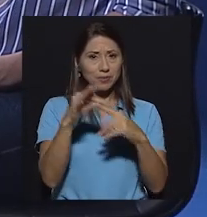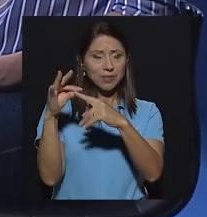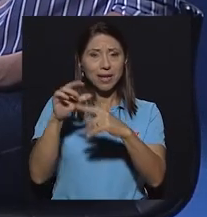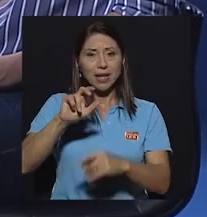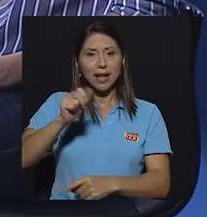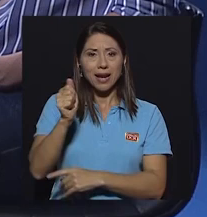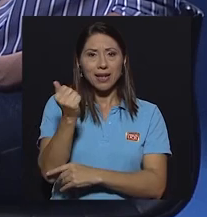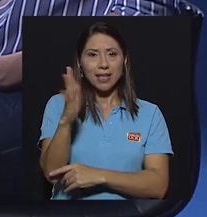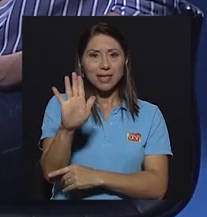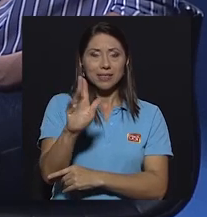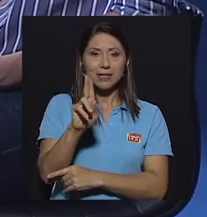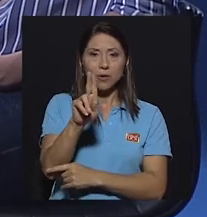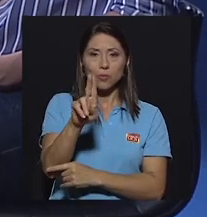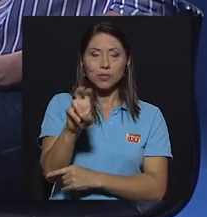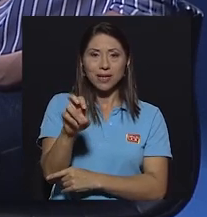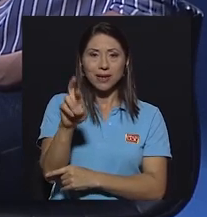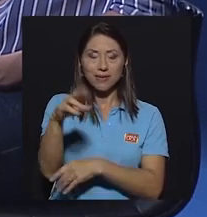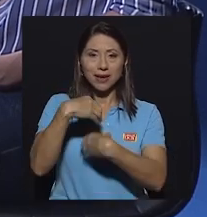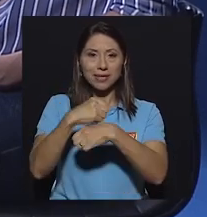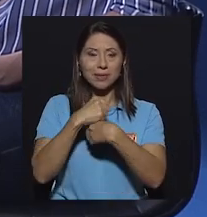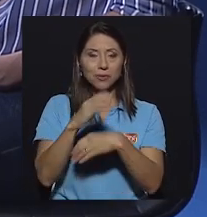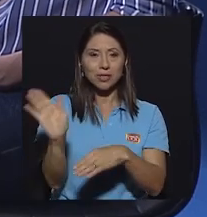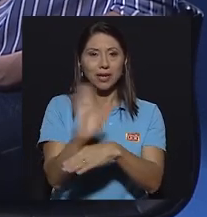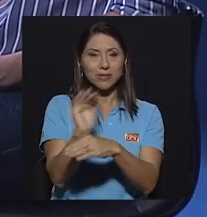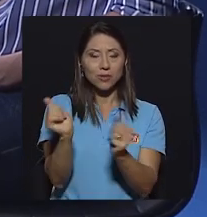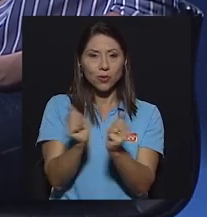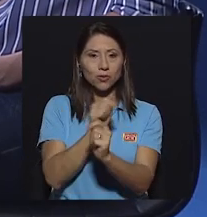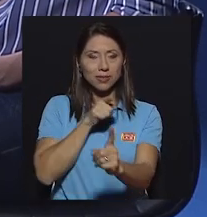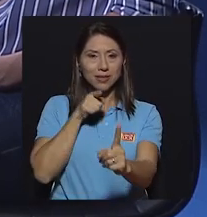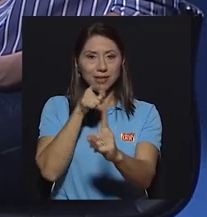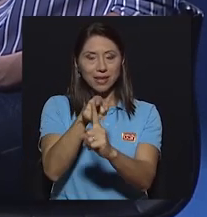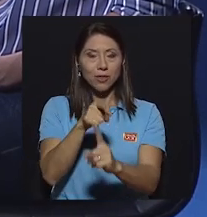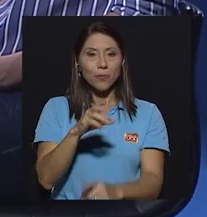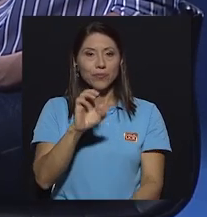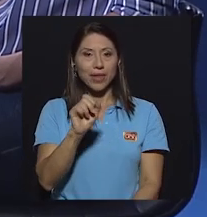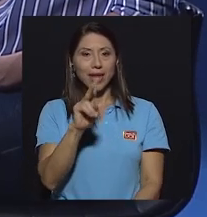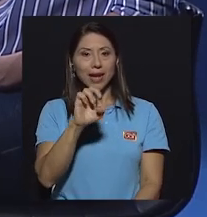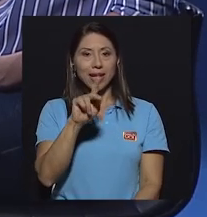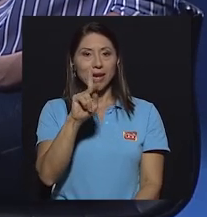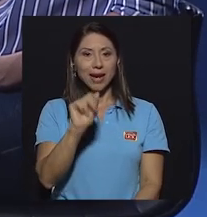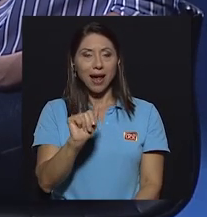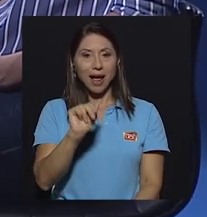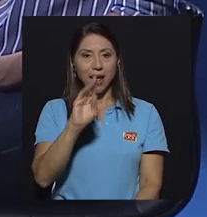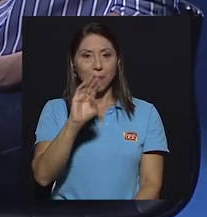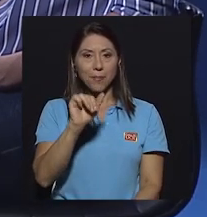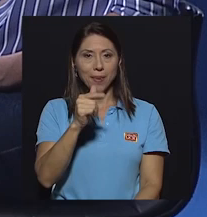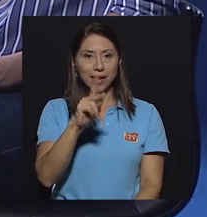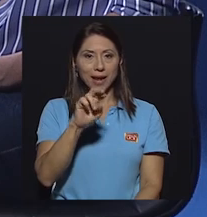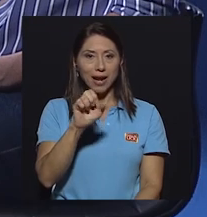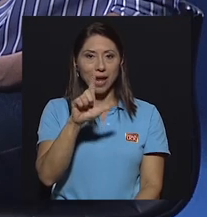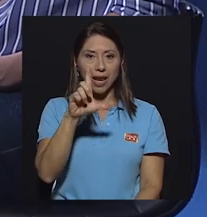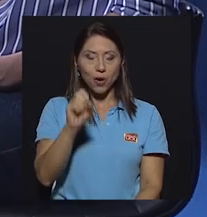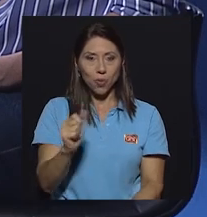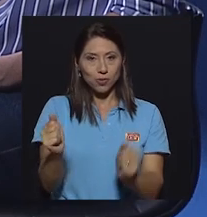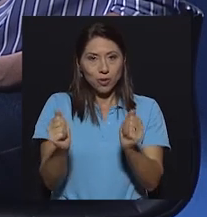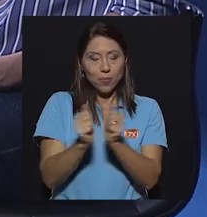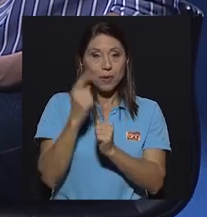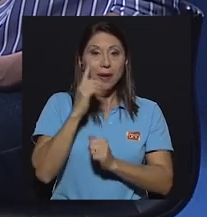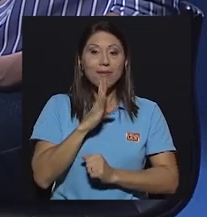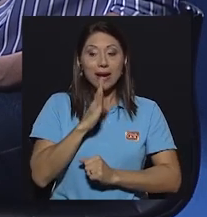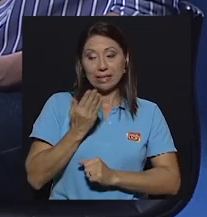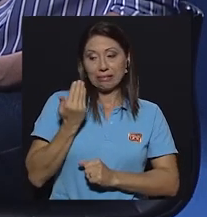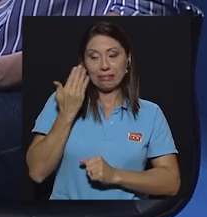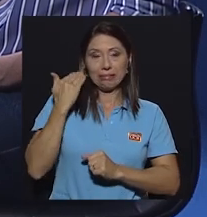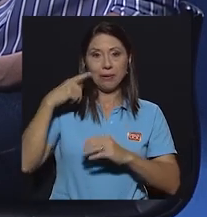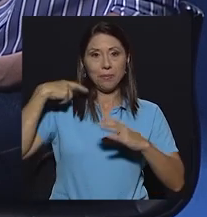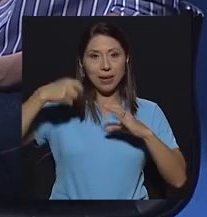Programa especial de Canal 15 UCR, en donde hacemos televisión con sentido. Erika Bagnarello nos acompaña para conversar sobre su